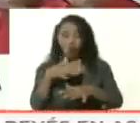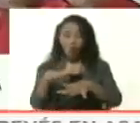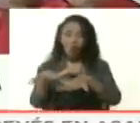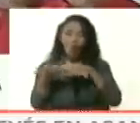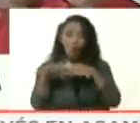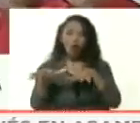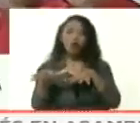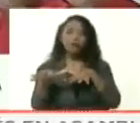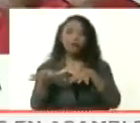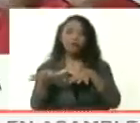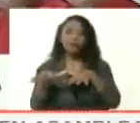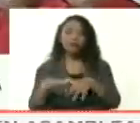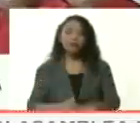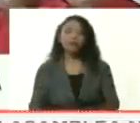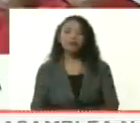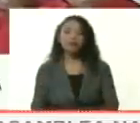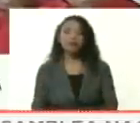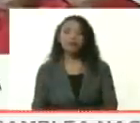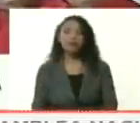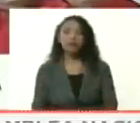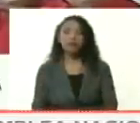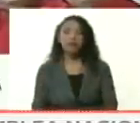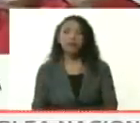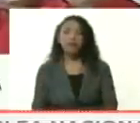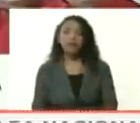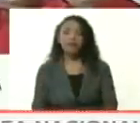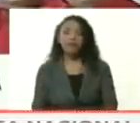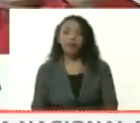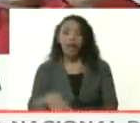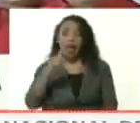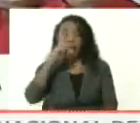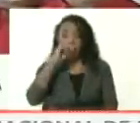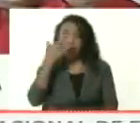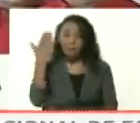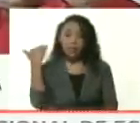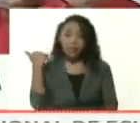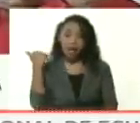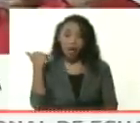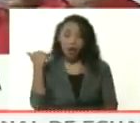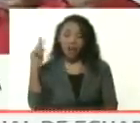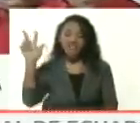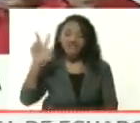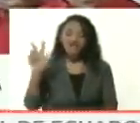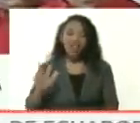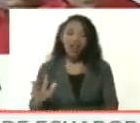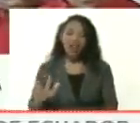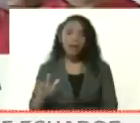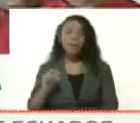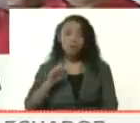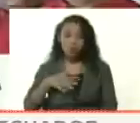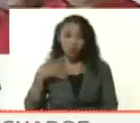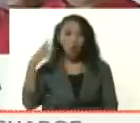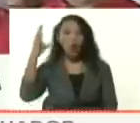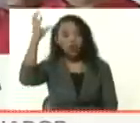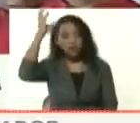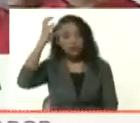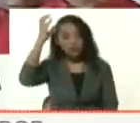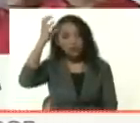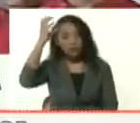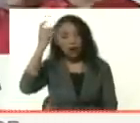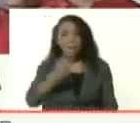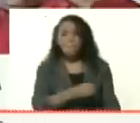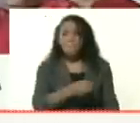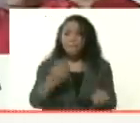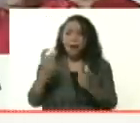extraordinaria. Y sabes que el año pasado, Vietnam fue capaz de exportar más de 40